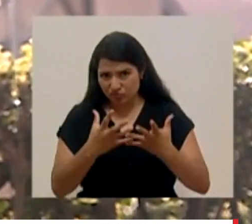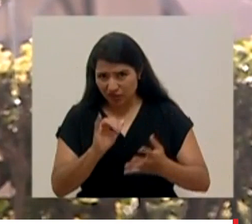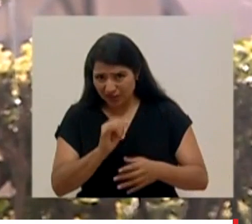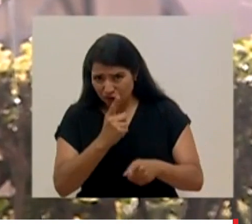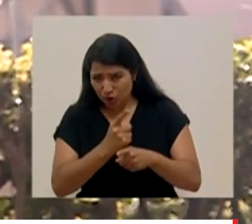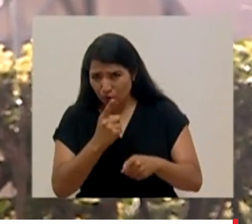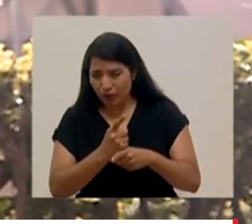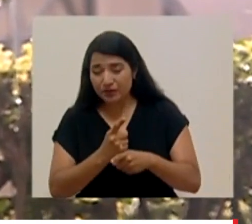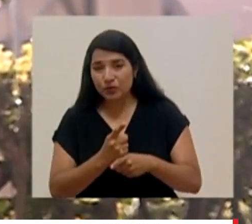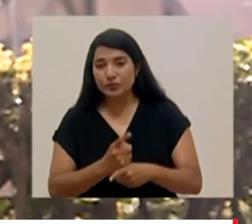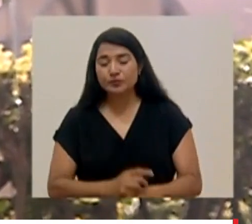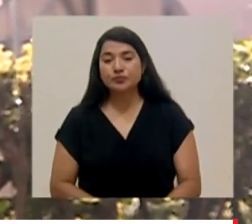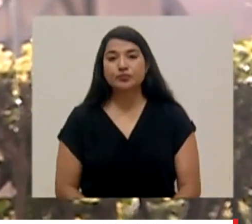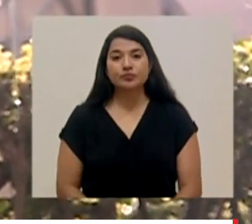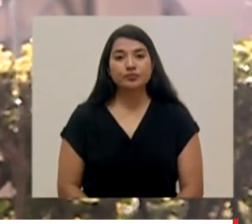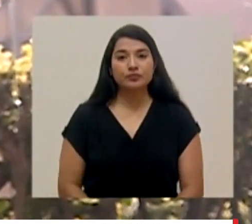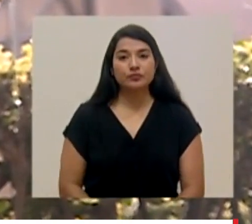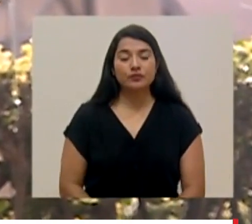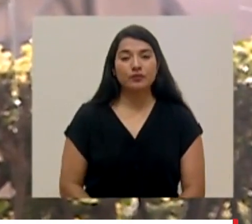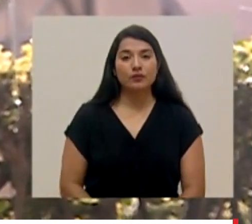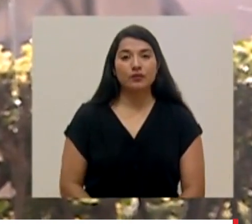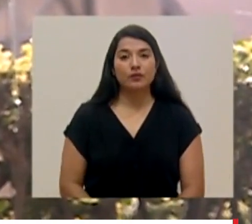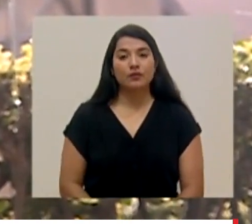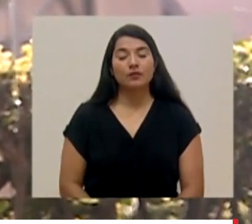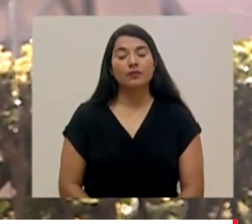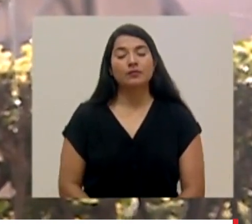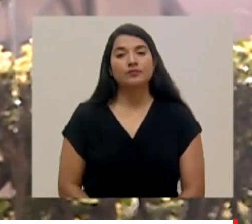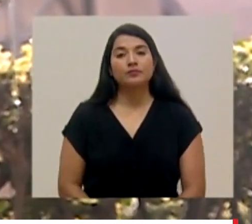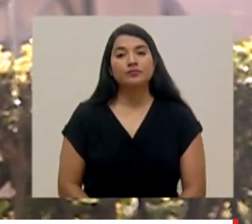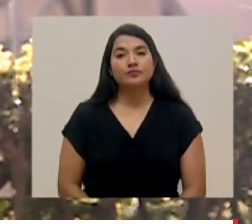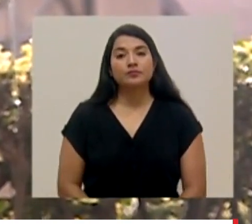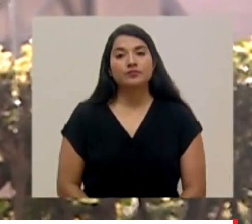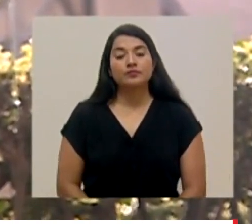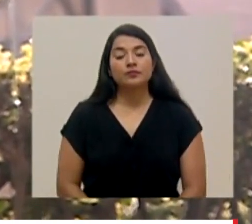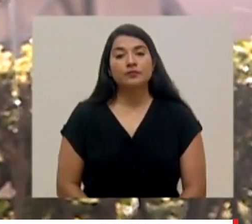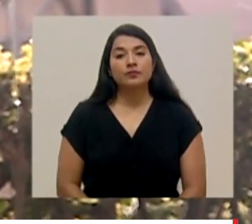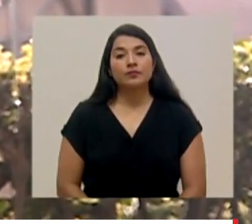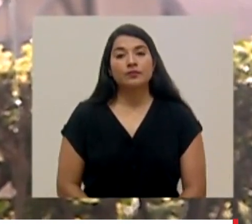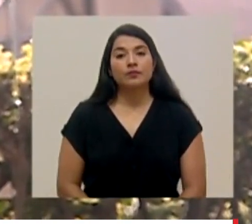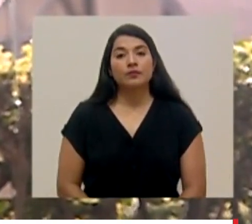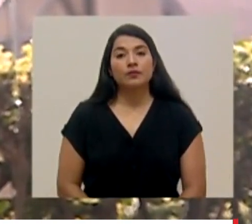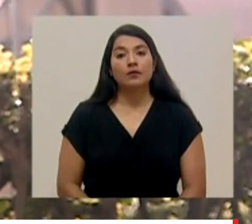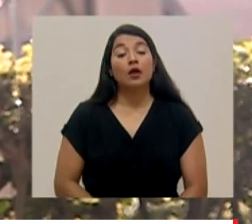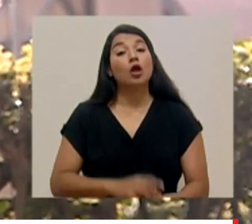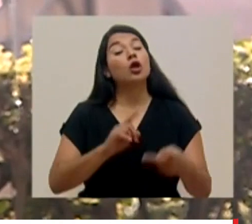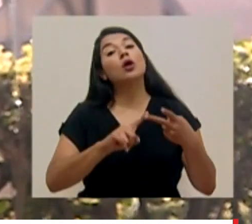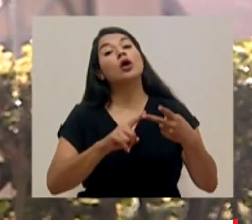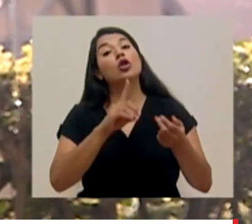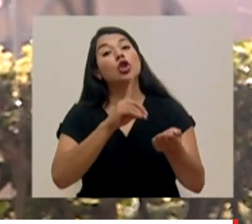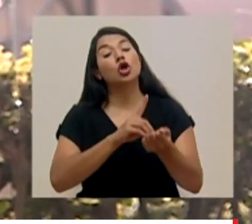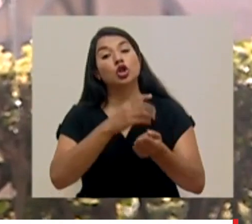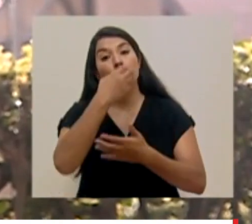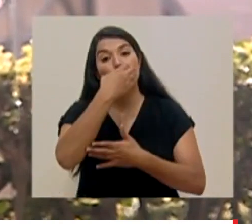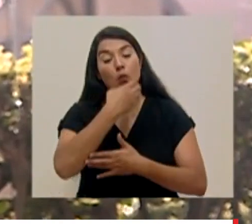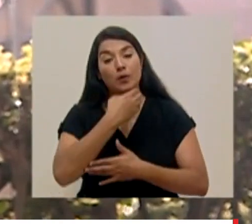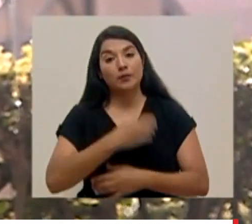esa estimación en ese sentido. Don Román,